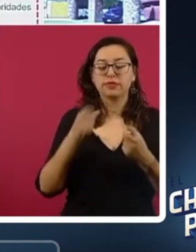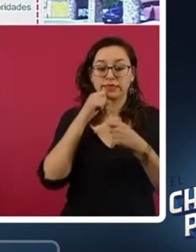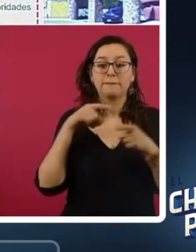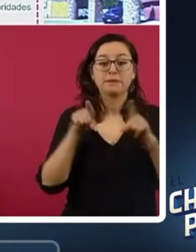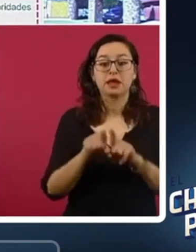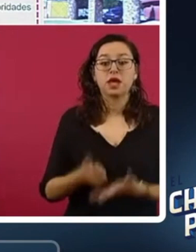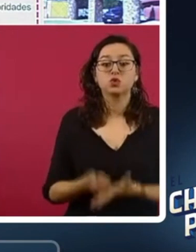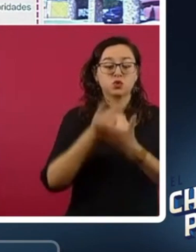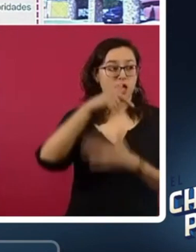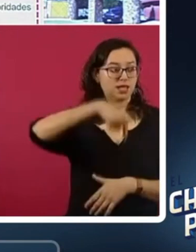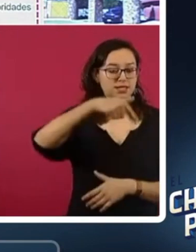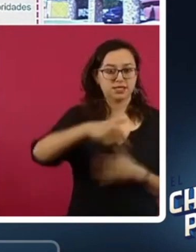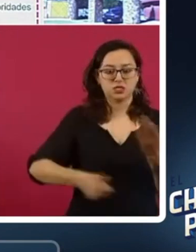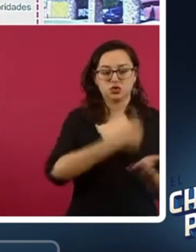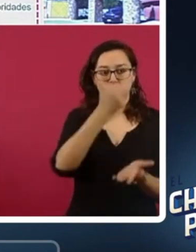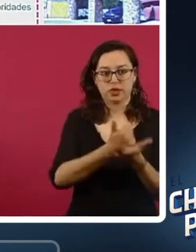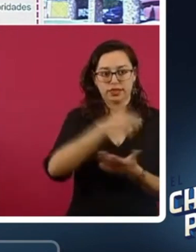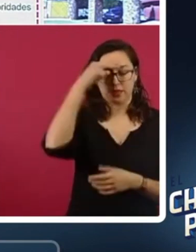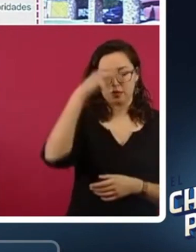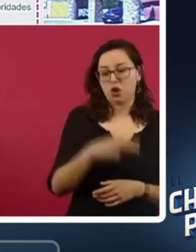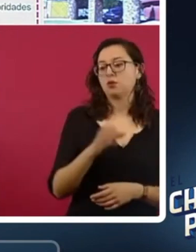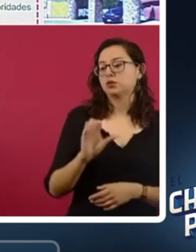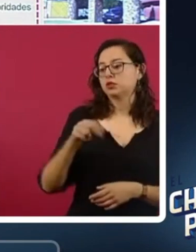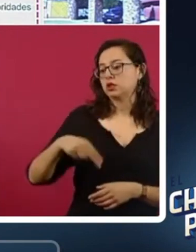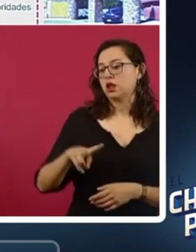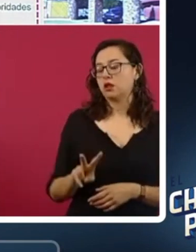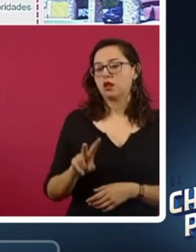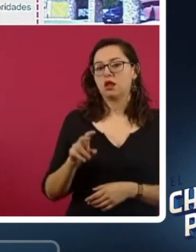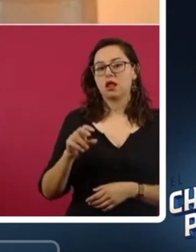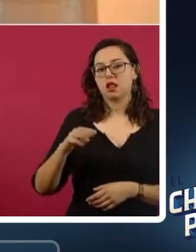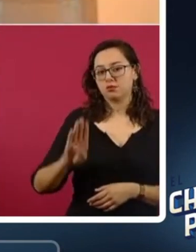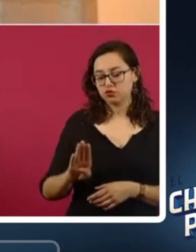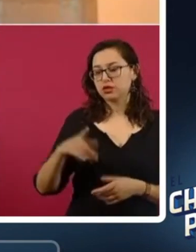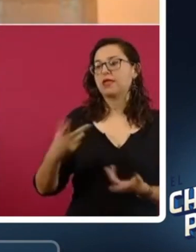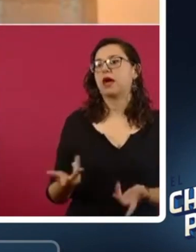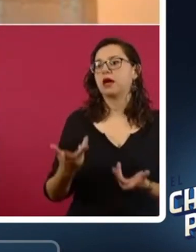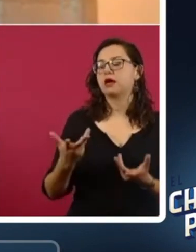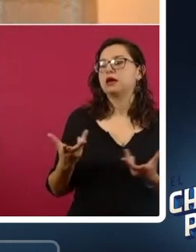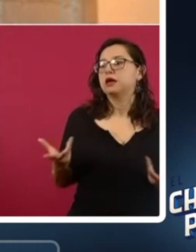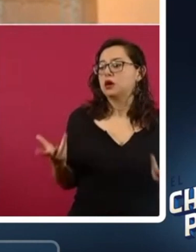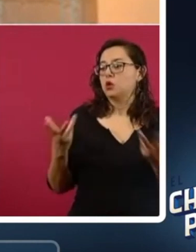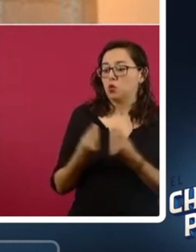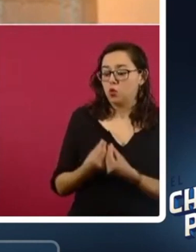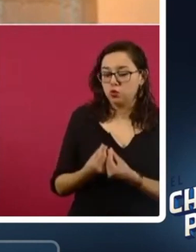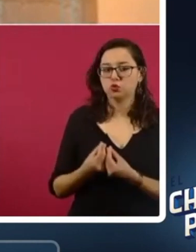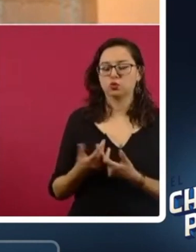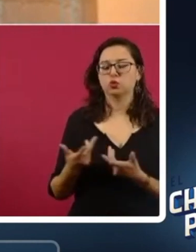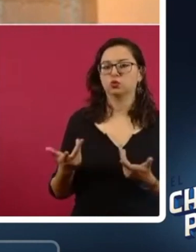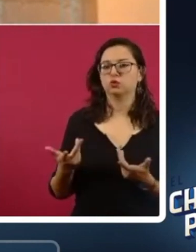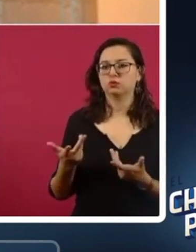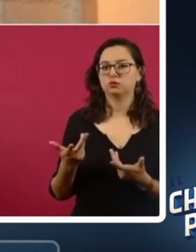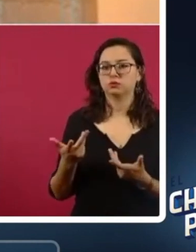México y la Comisión Nacional de Búsqueda y las instancias que fuera necesaria para